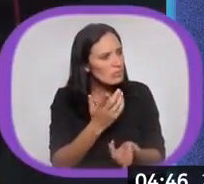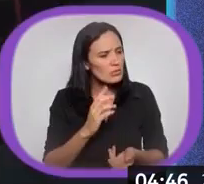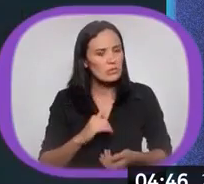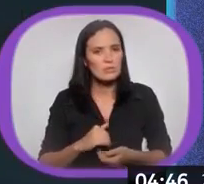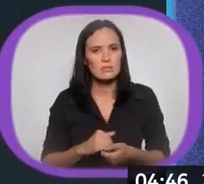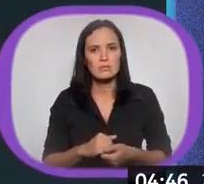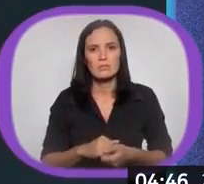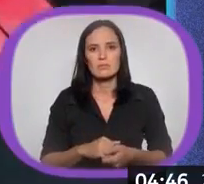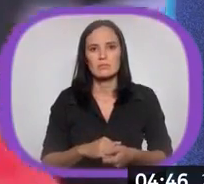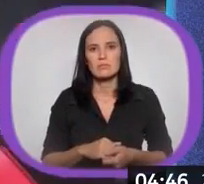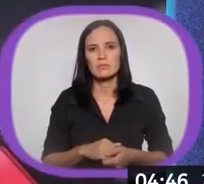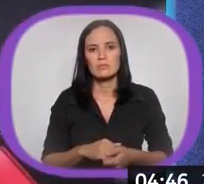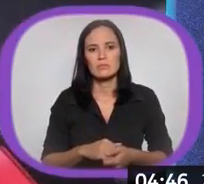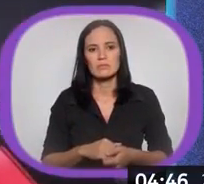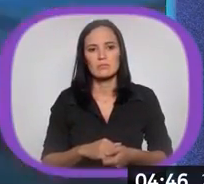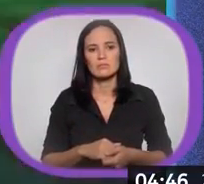precavido?